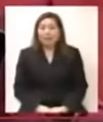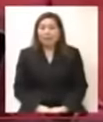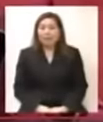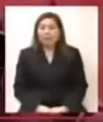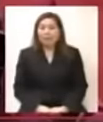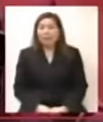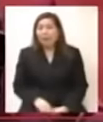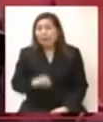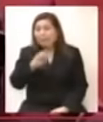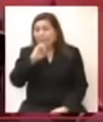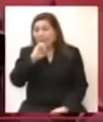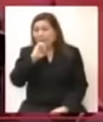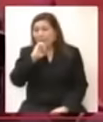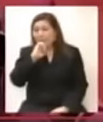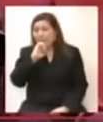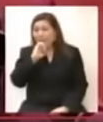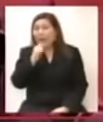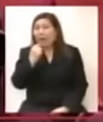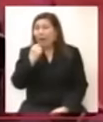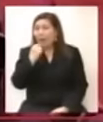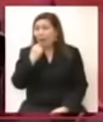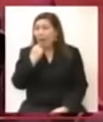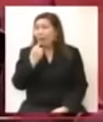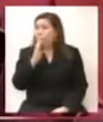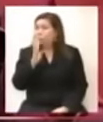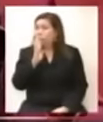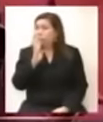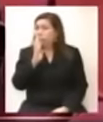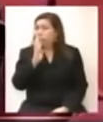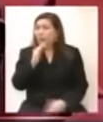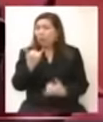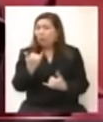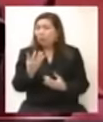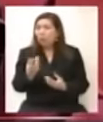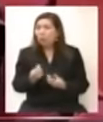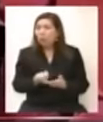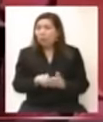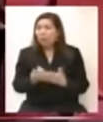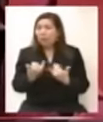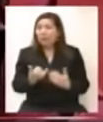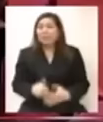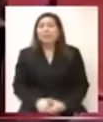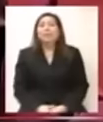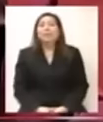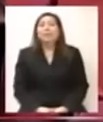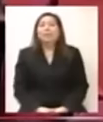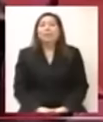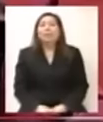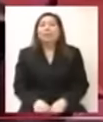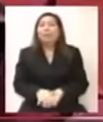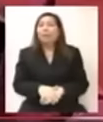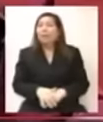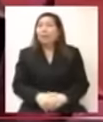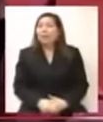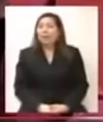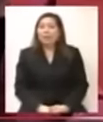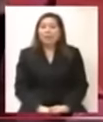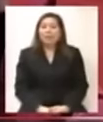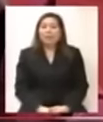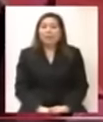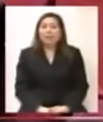el papa ha cuestionado fuertemente el modelo económico actual y dentro eso está este tipo de tratados